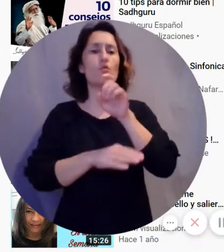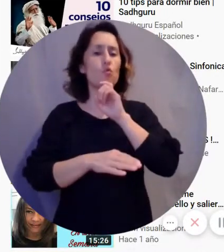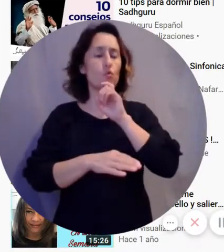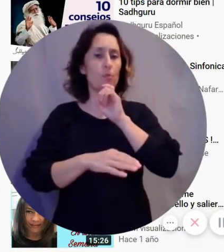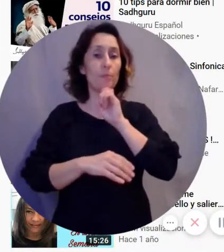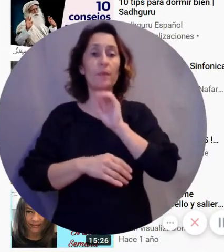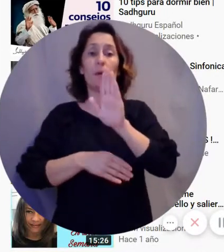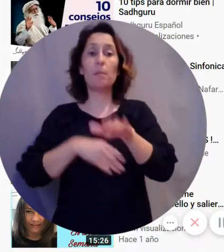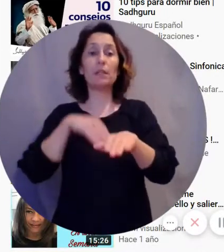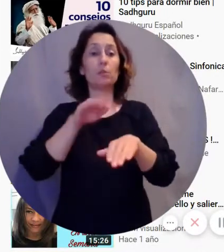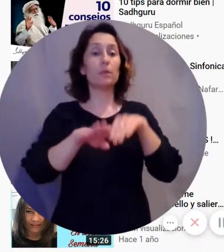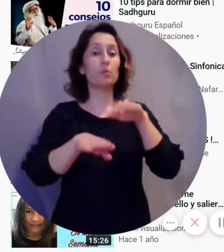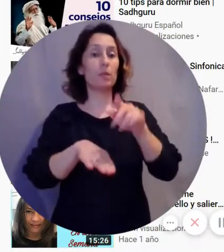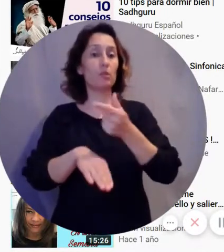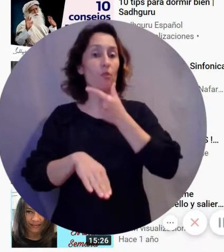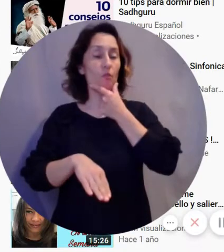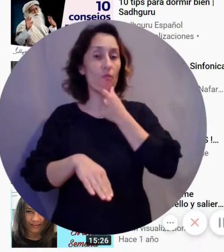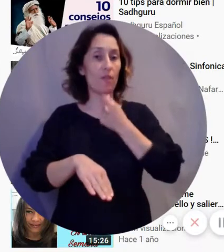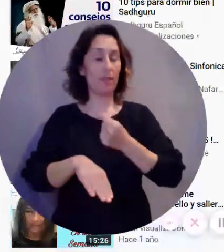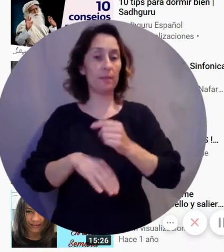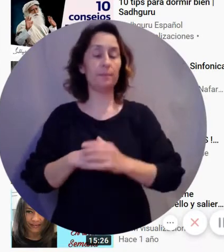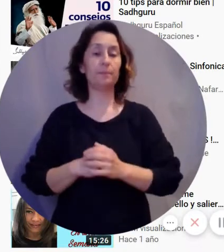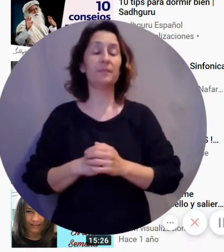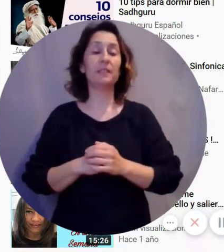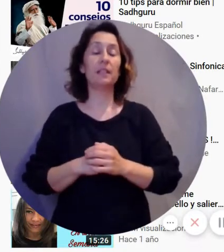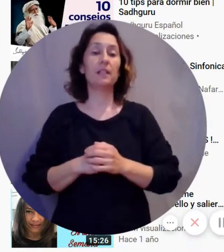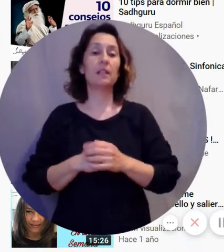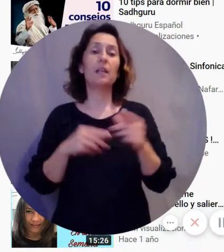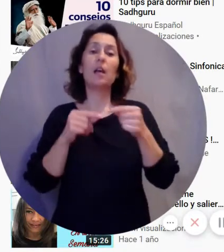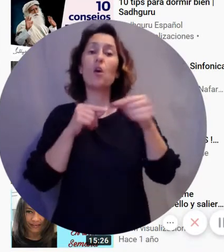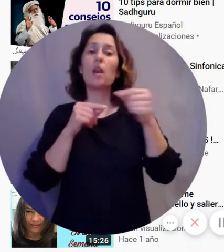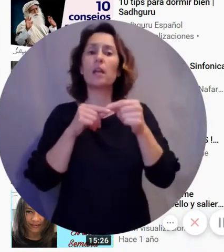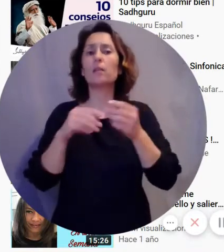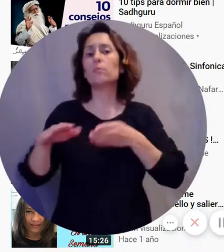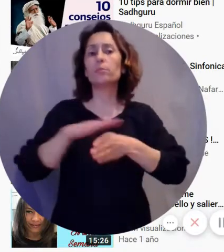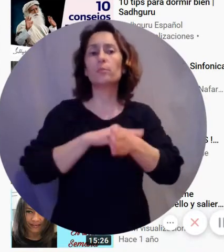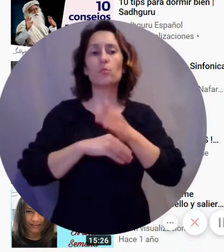muy sencillos. Para acceder a Renta Online, entra en este enlace,